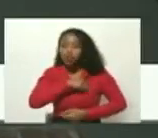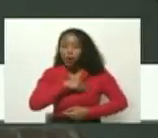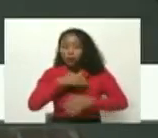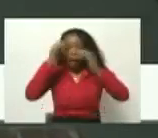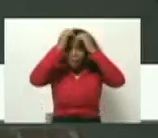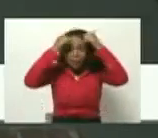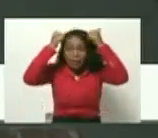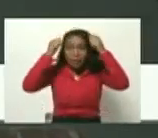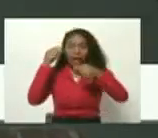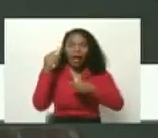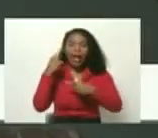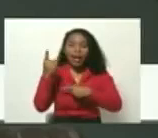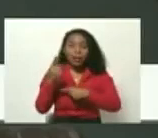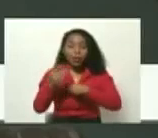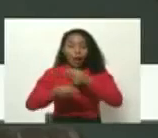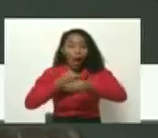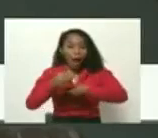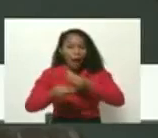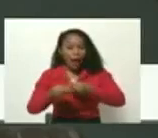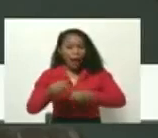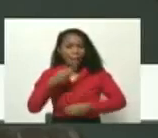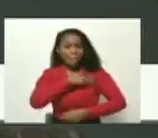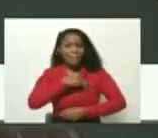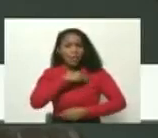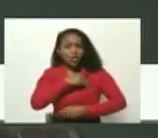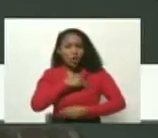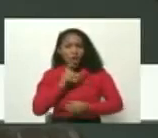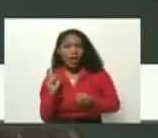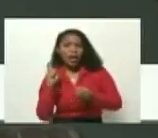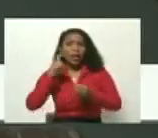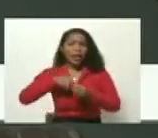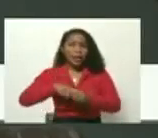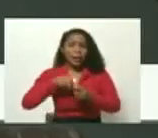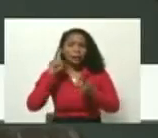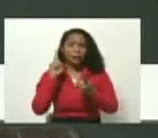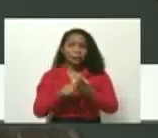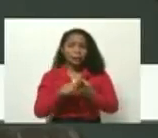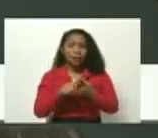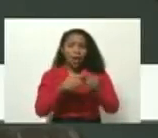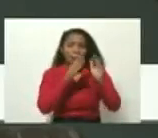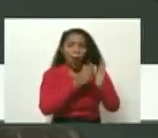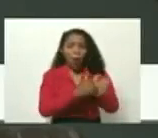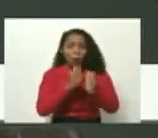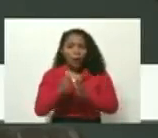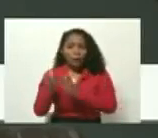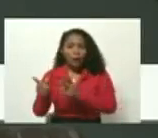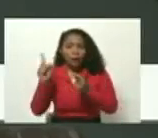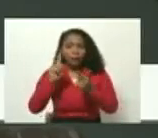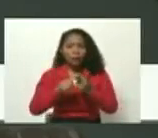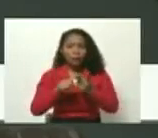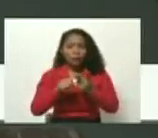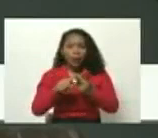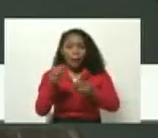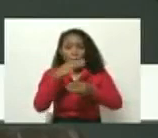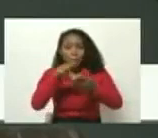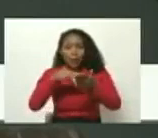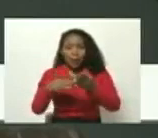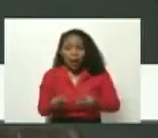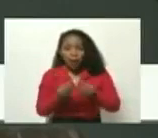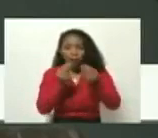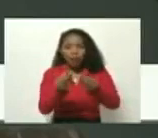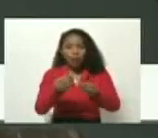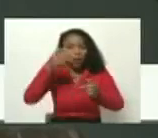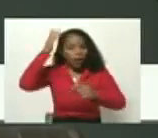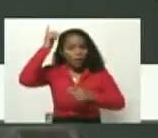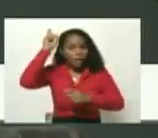bolivariana tiene la misión de registrar, organizar, equipar,